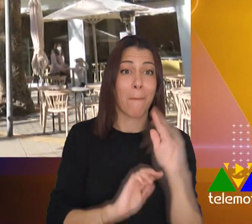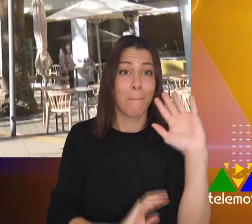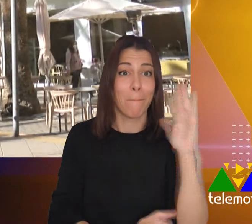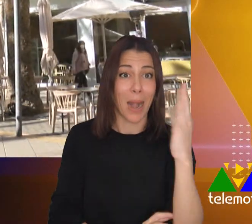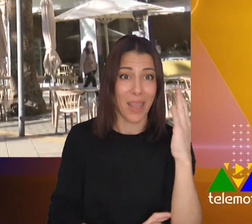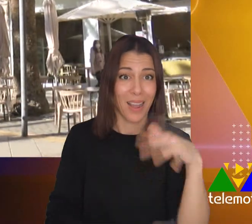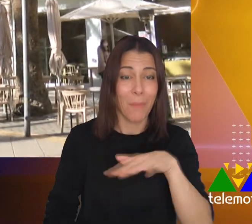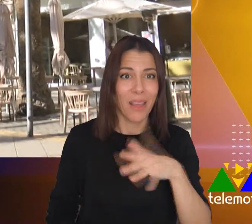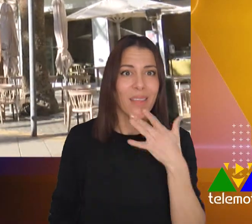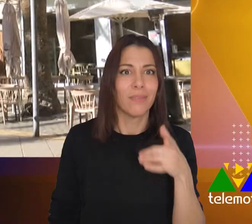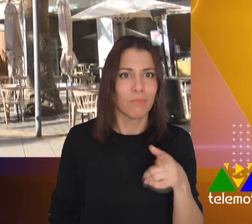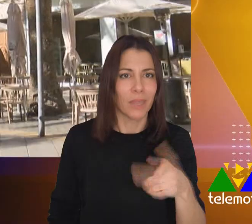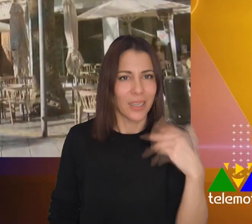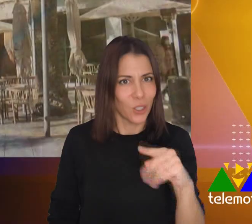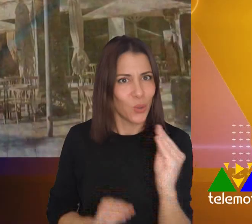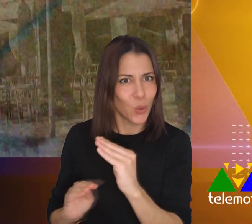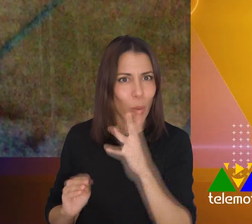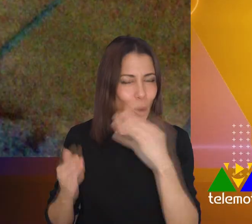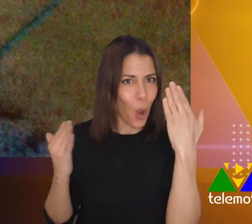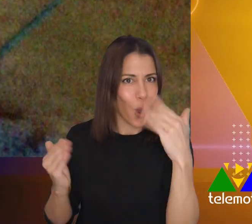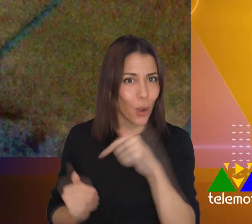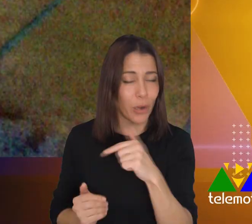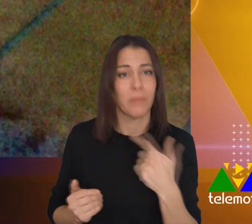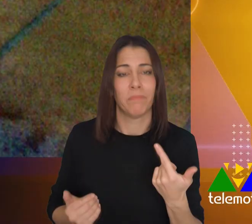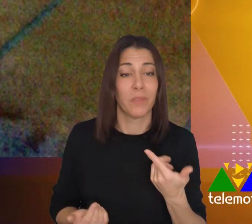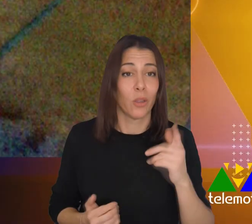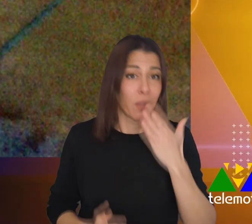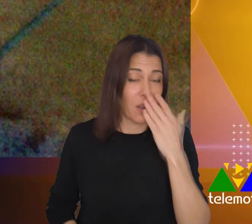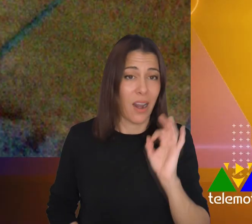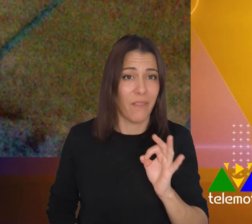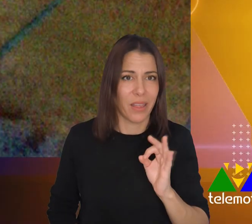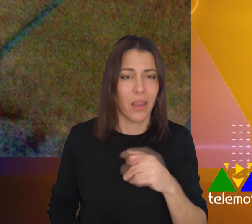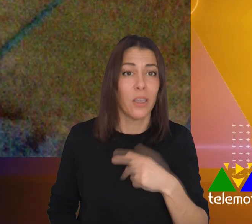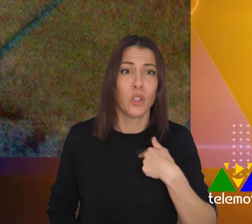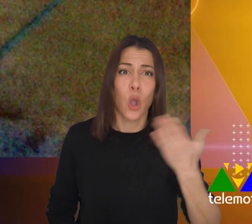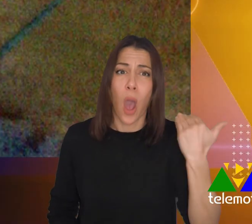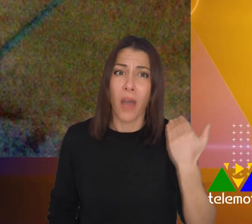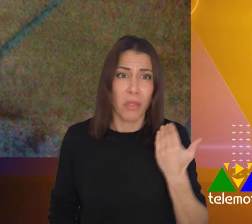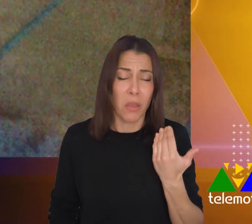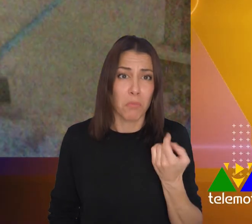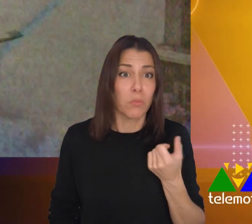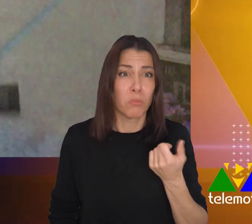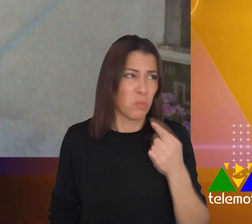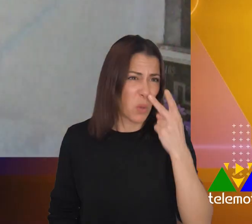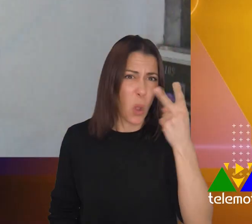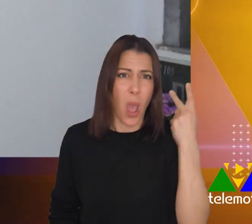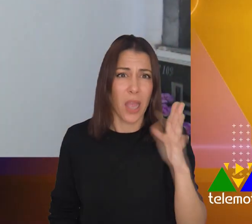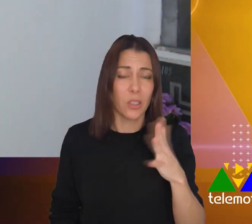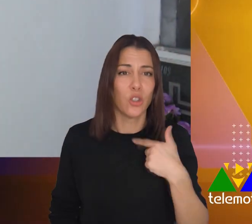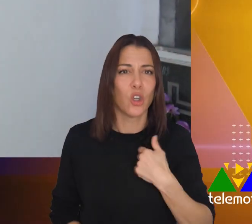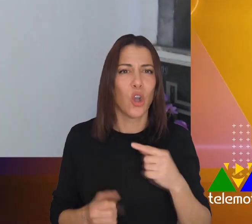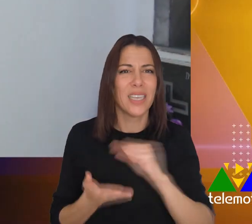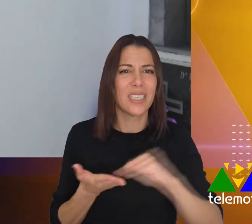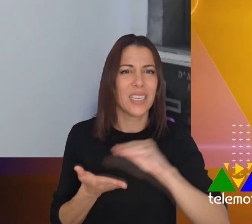pusieron Plaza Gaspar Esteva. Esteva Rabasa. Y la verdad es que fue todo un personaje. Yo no hace mucho escribí, hace un par de años, un